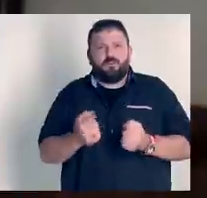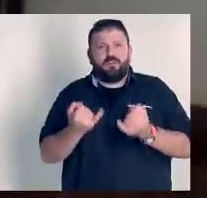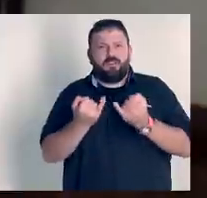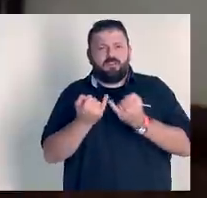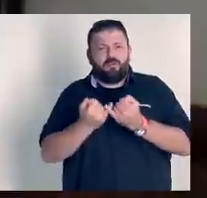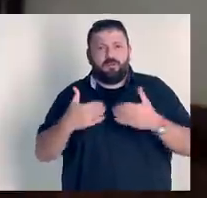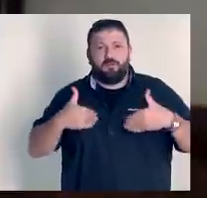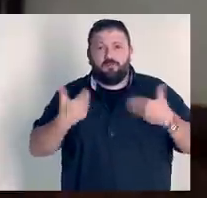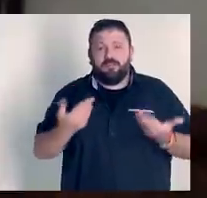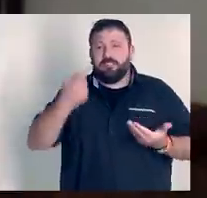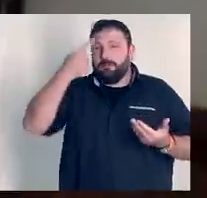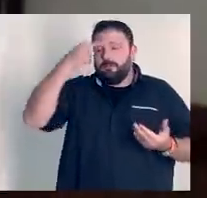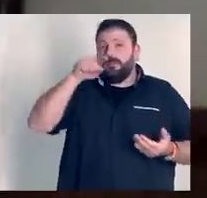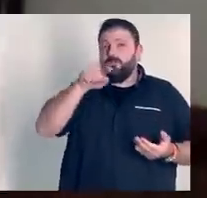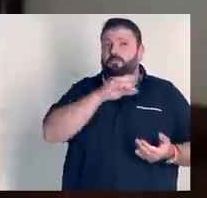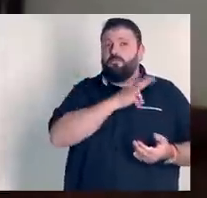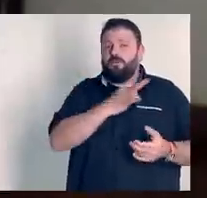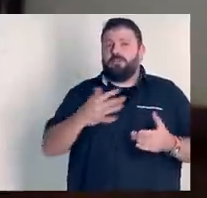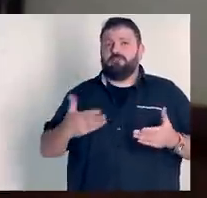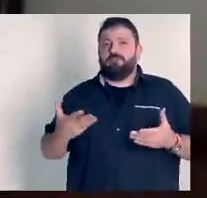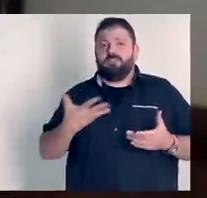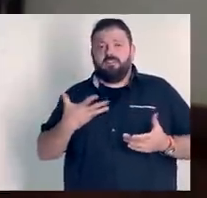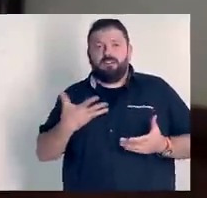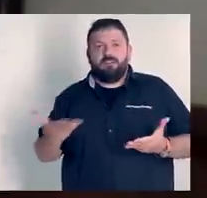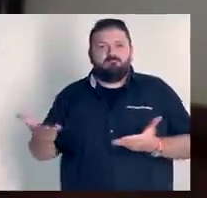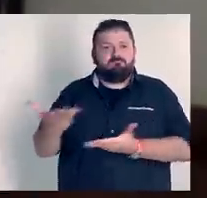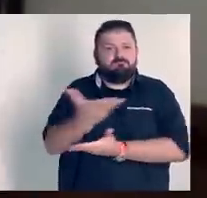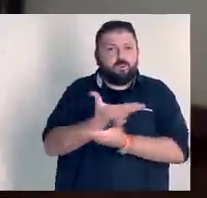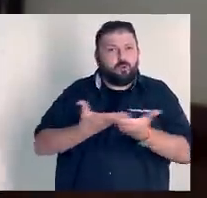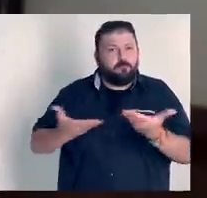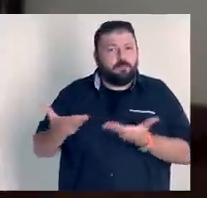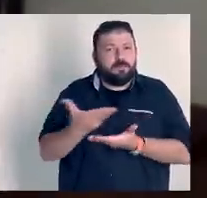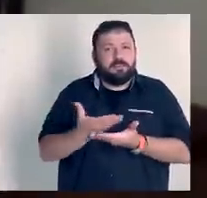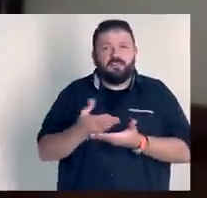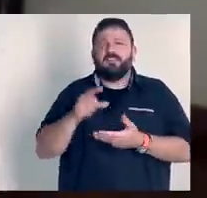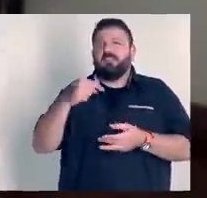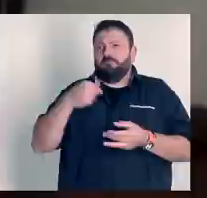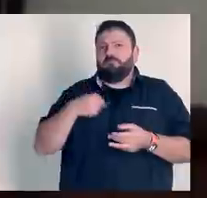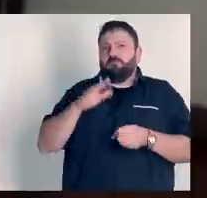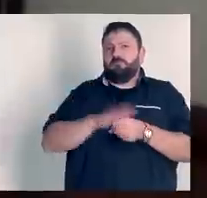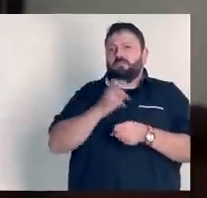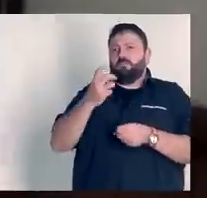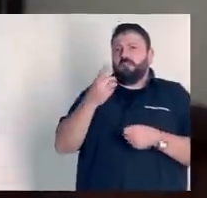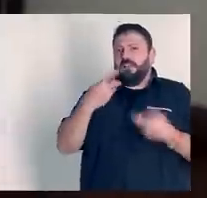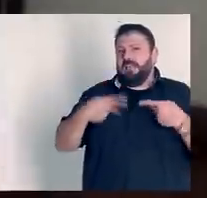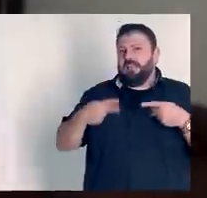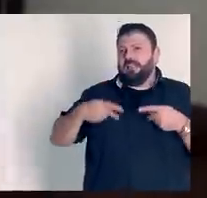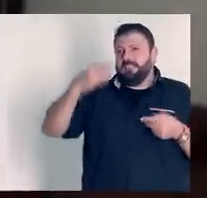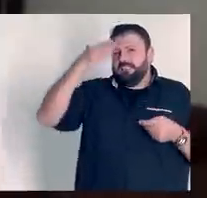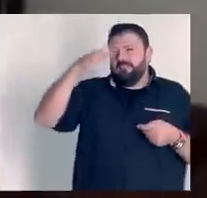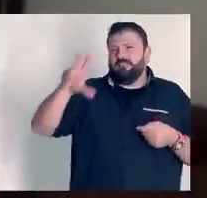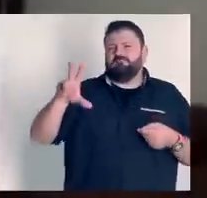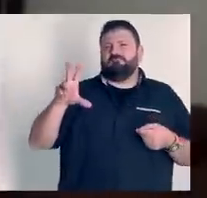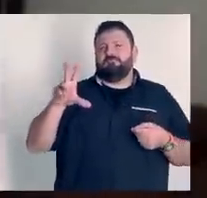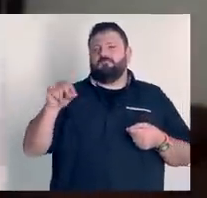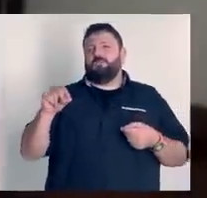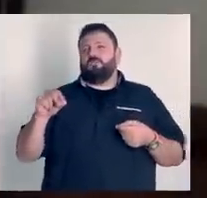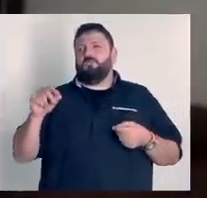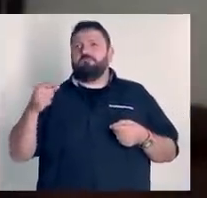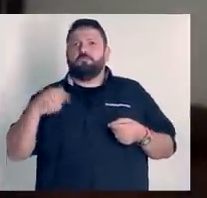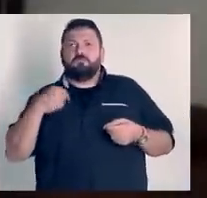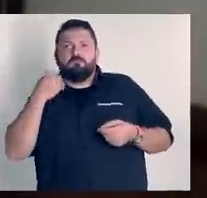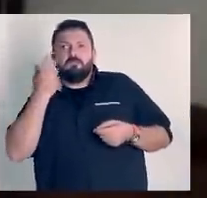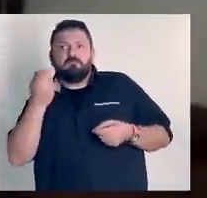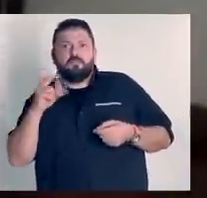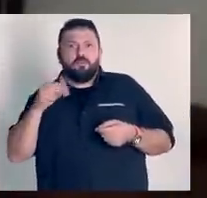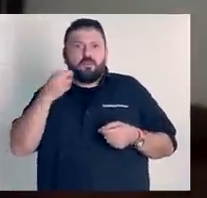compartir en cualquier lugar el producto y que la gente diga, yo lo quiero, porque sabe que le estás diciendo la verdad. Entonces, usar